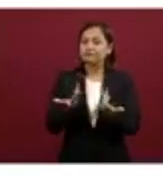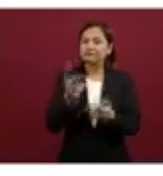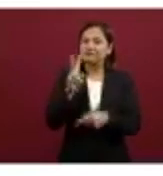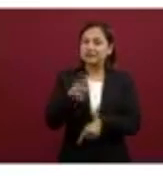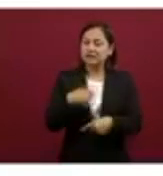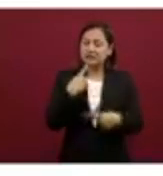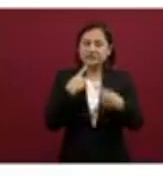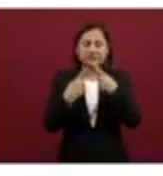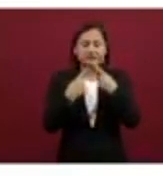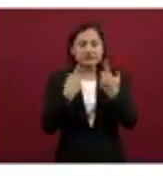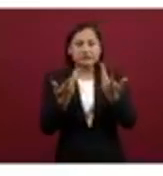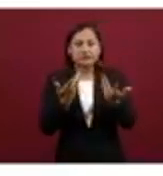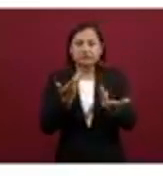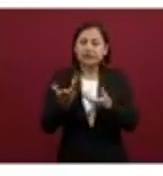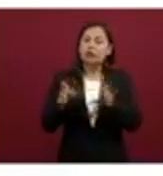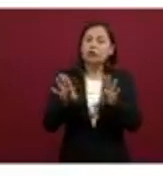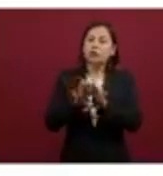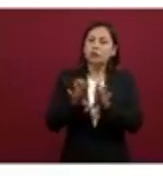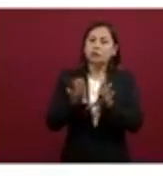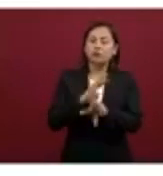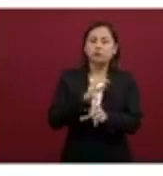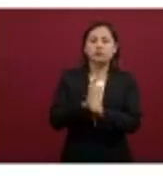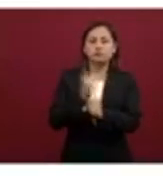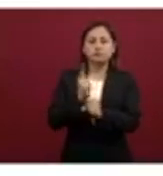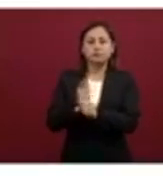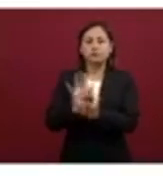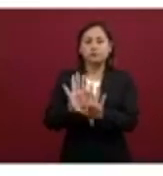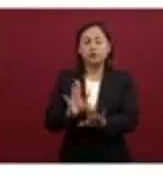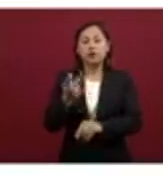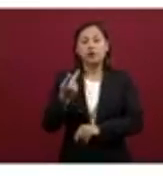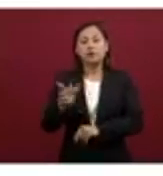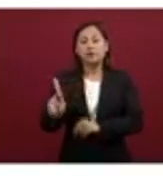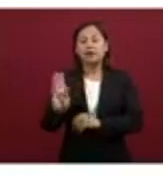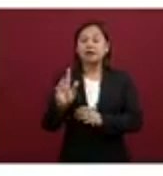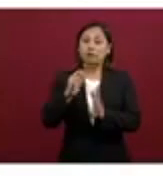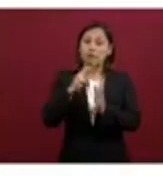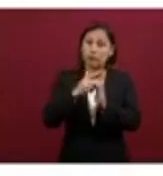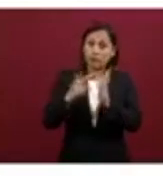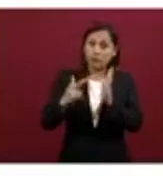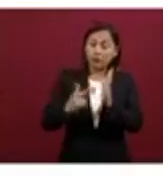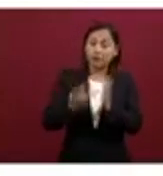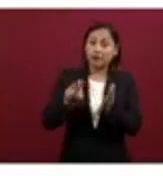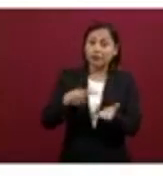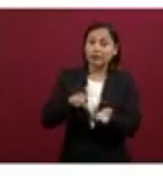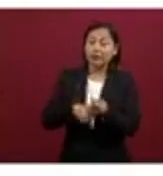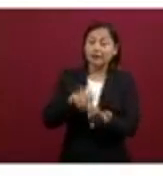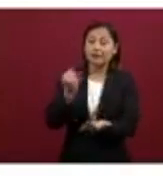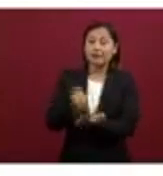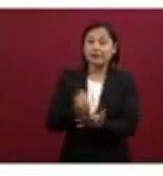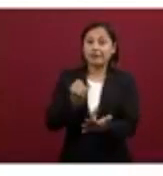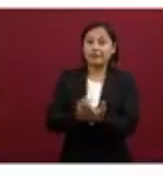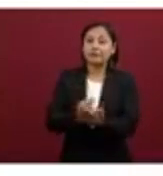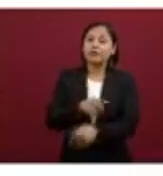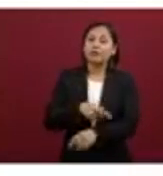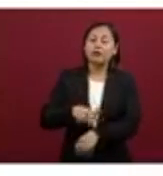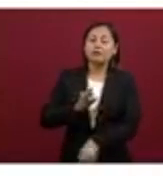¿no? Lo que tenemos aquí es que el Código Fiscal de la Federación privilegiaba el secreto fiscal, incluso en el caso de